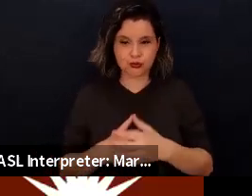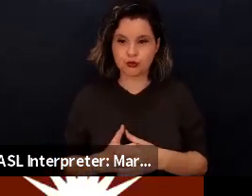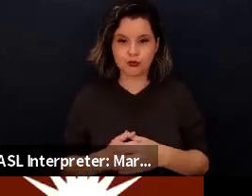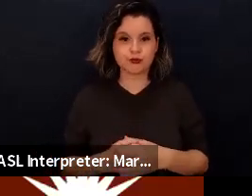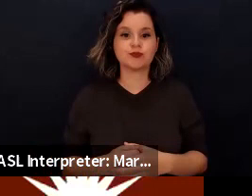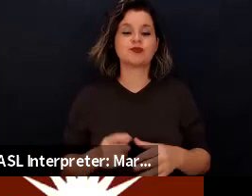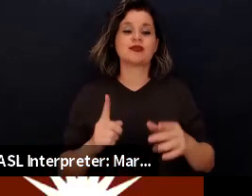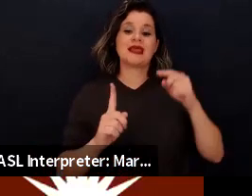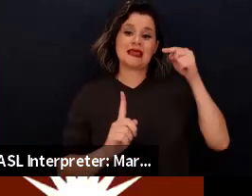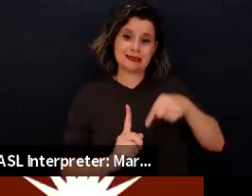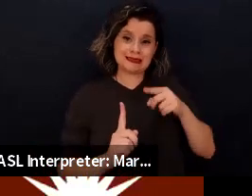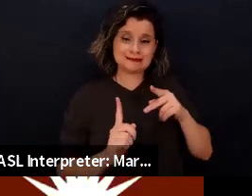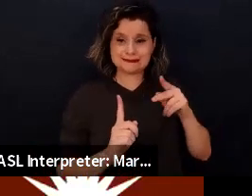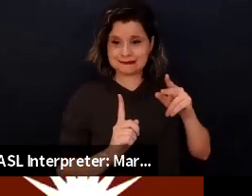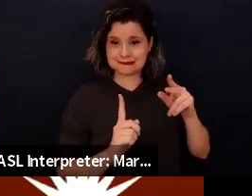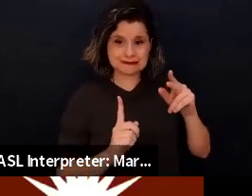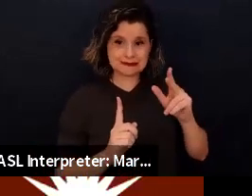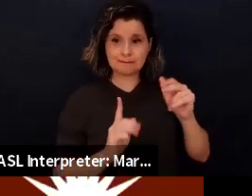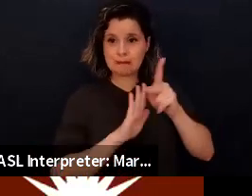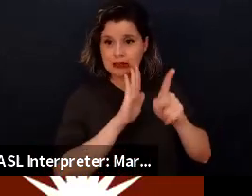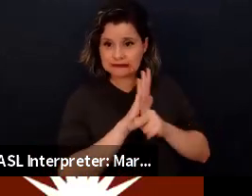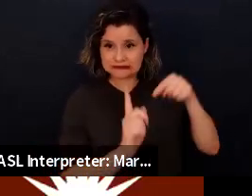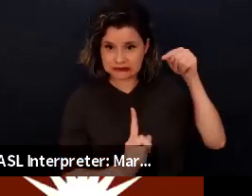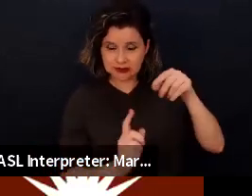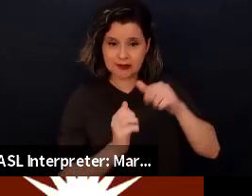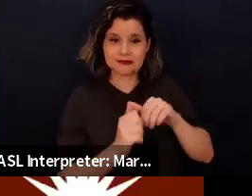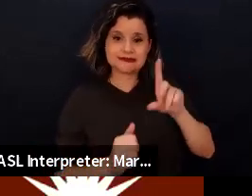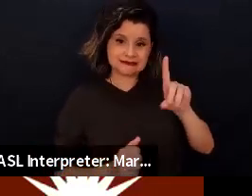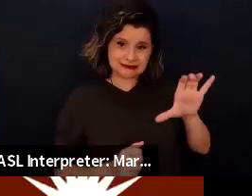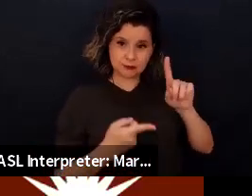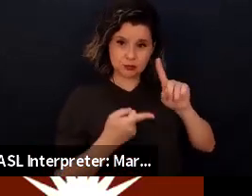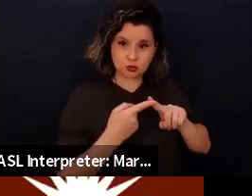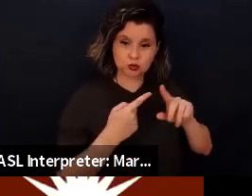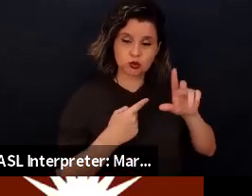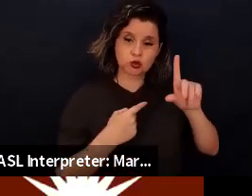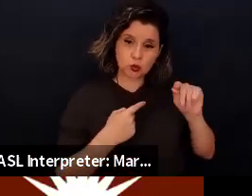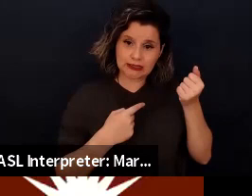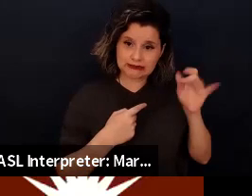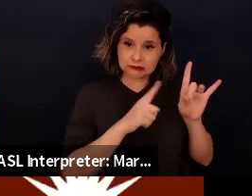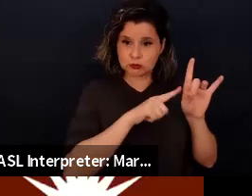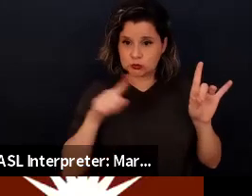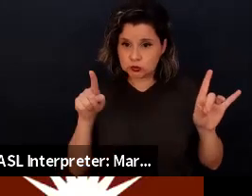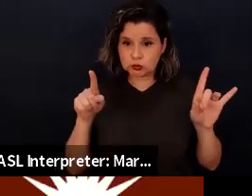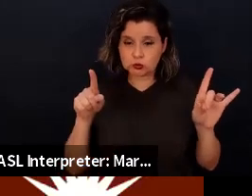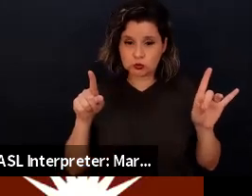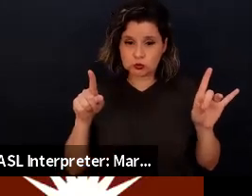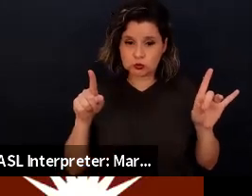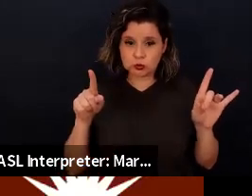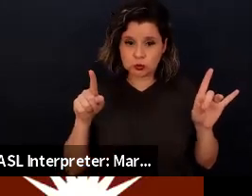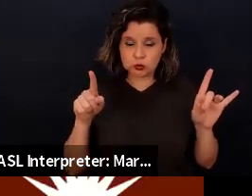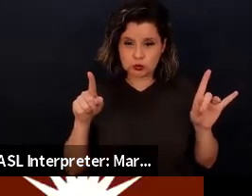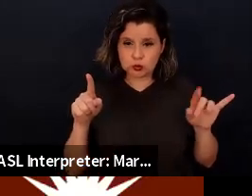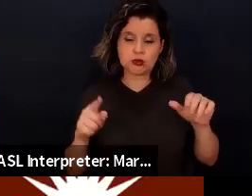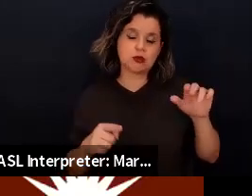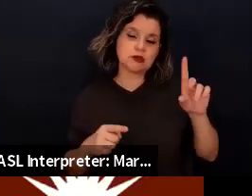A raíz de esta política podemos ver que desde diciembre del 2018 hasta la fecha, desde diciembre